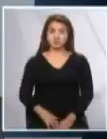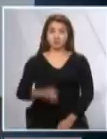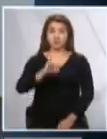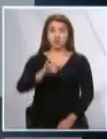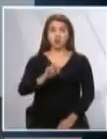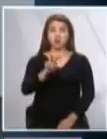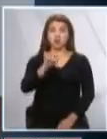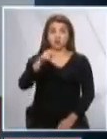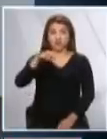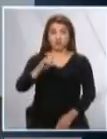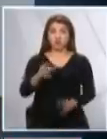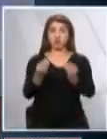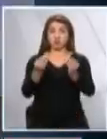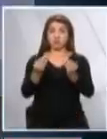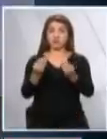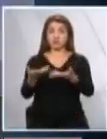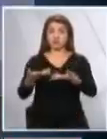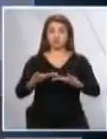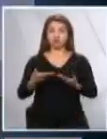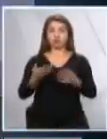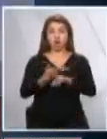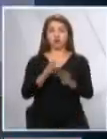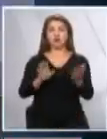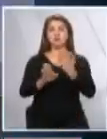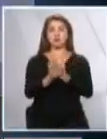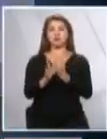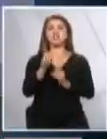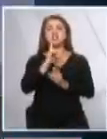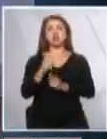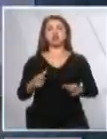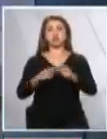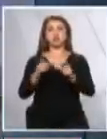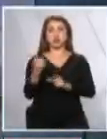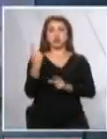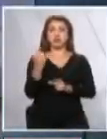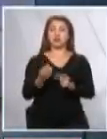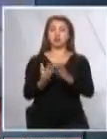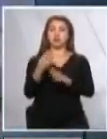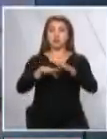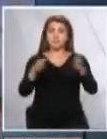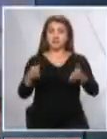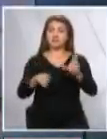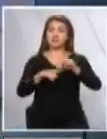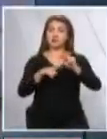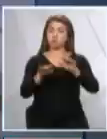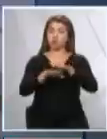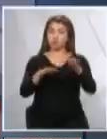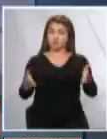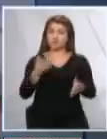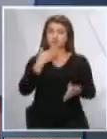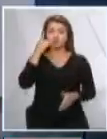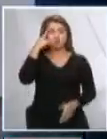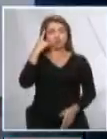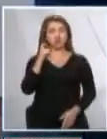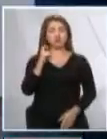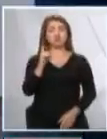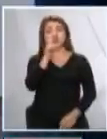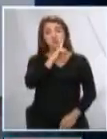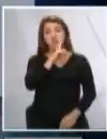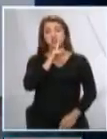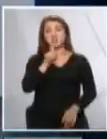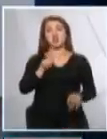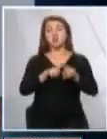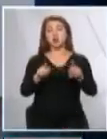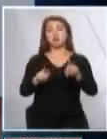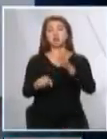Jovino Noboa obviamente recibió el respaldo del Consejo General y de la nueva mesa y de la antigua mesa, pero creo que finalmente va a